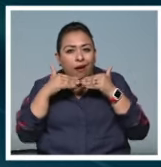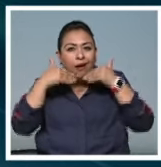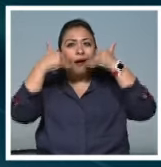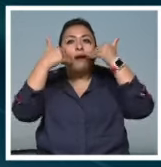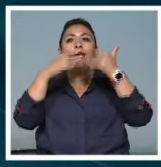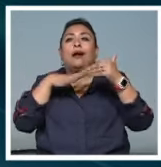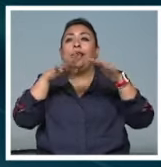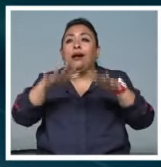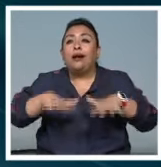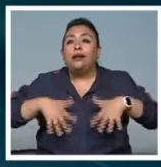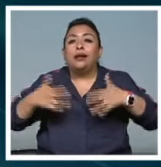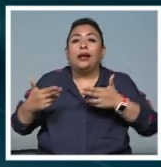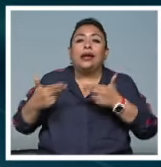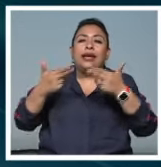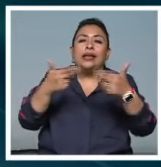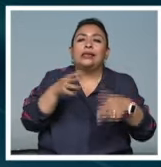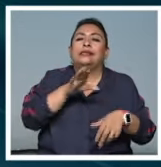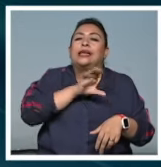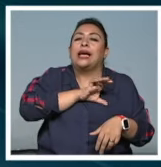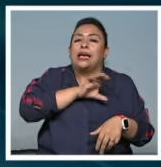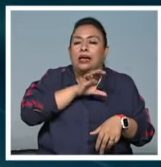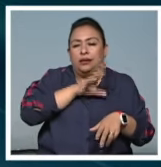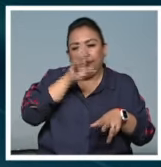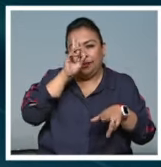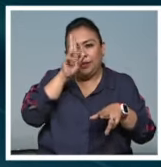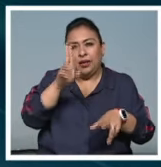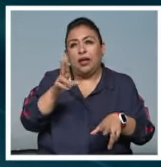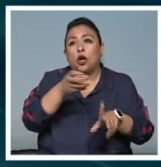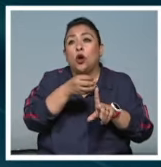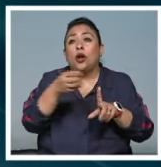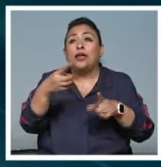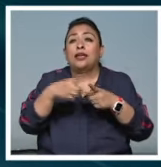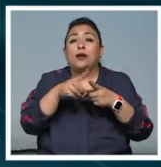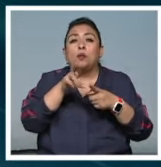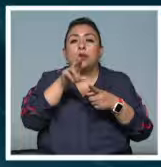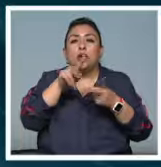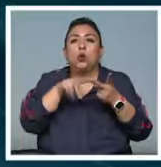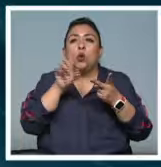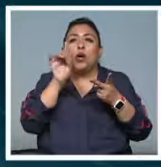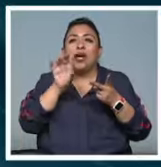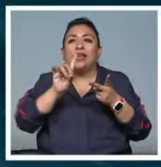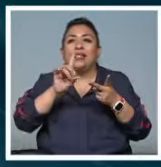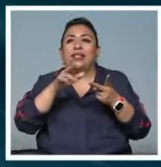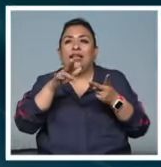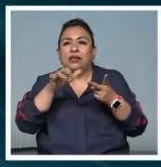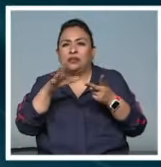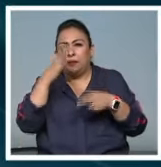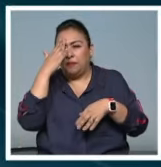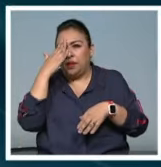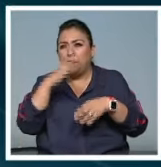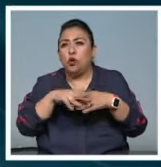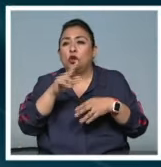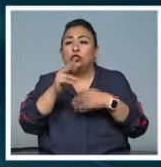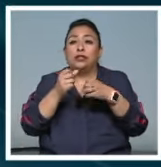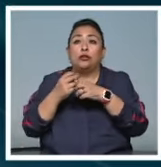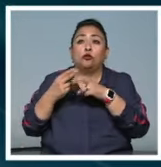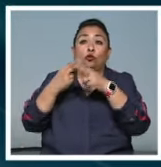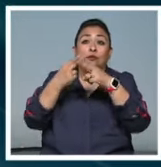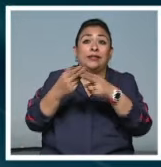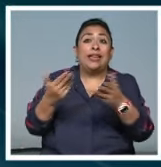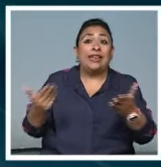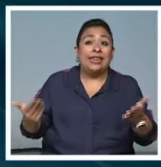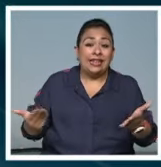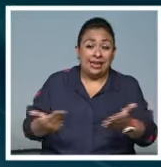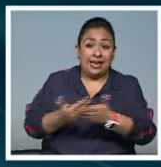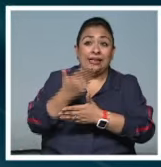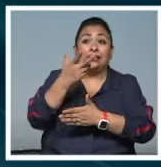cabo el espectáculo de Herencias y Querencias, un homenaje organizado por Virulo y Ángel Dehesa, que conmemorará los 80 años del